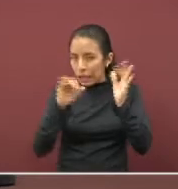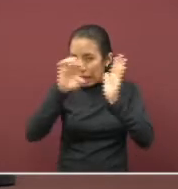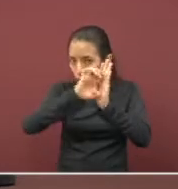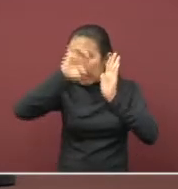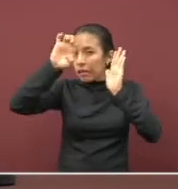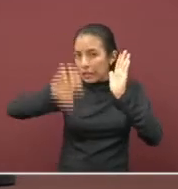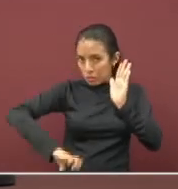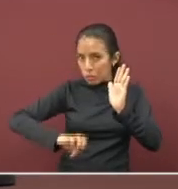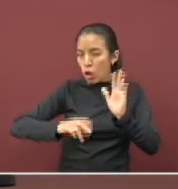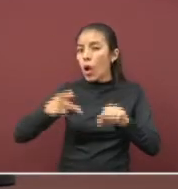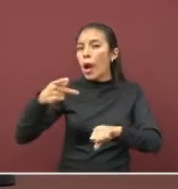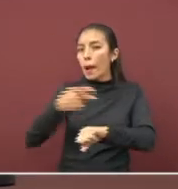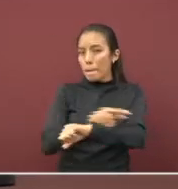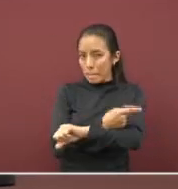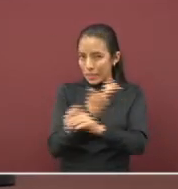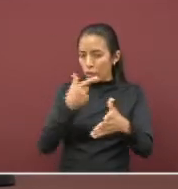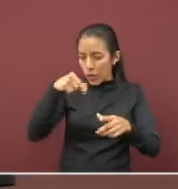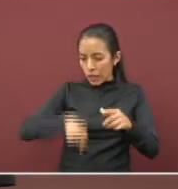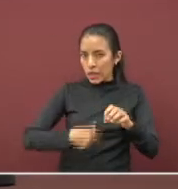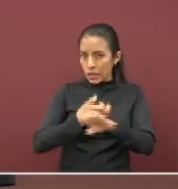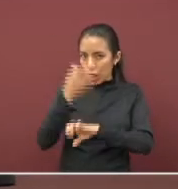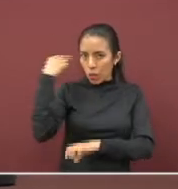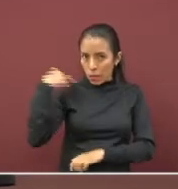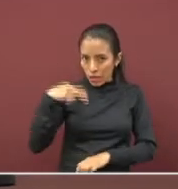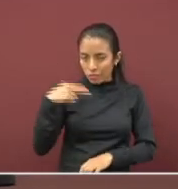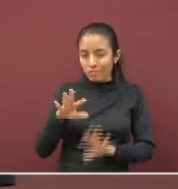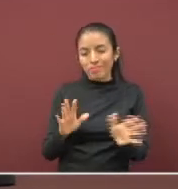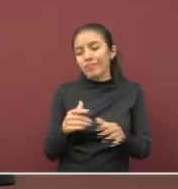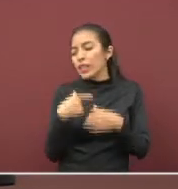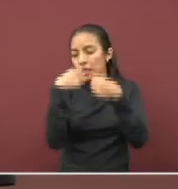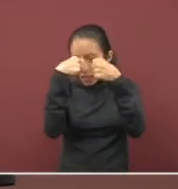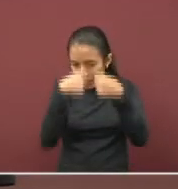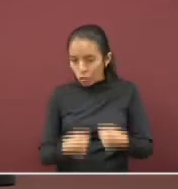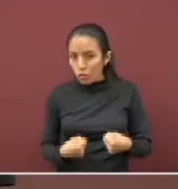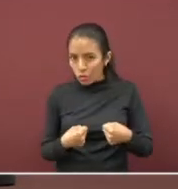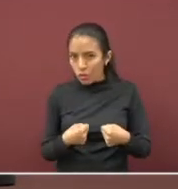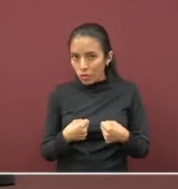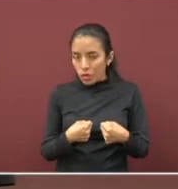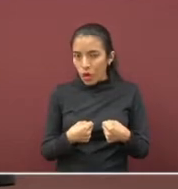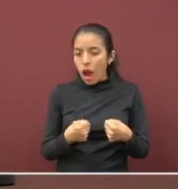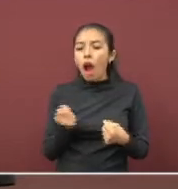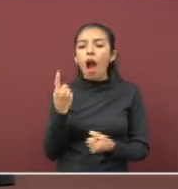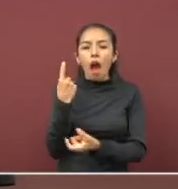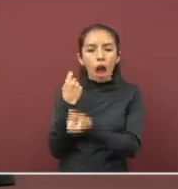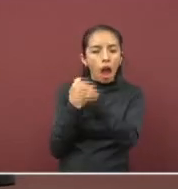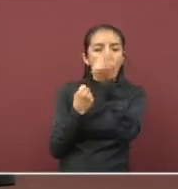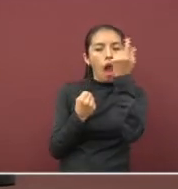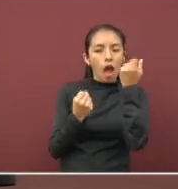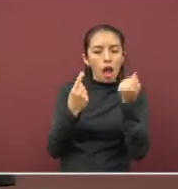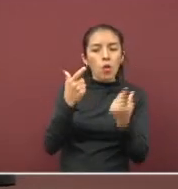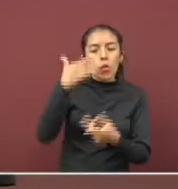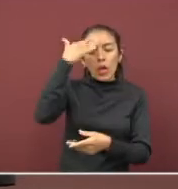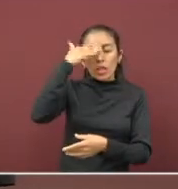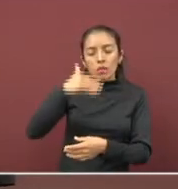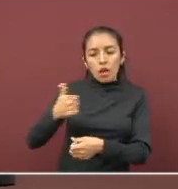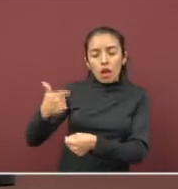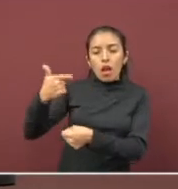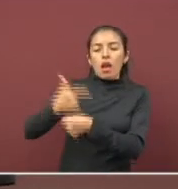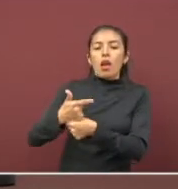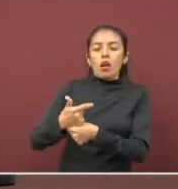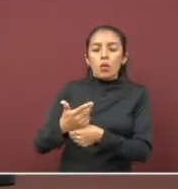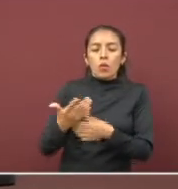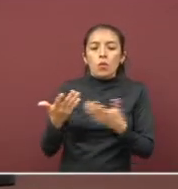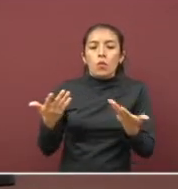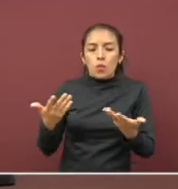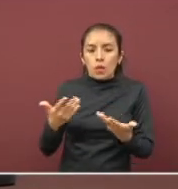de lo que vive en nuestro pueblo que estoy seguro muchos van a identificarse con este